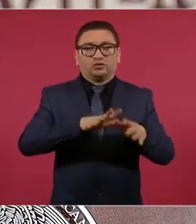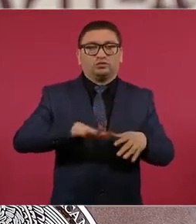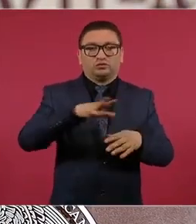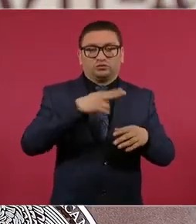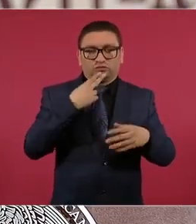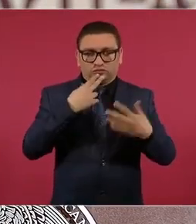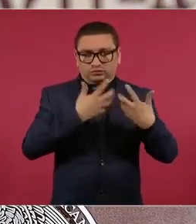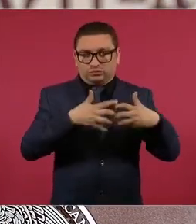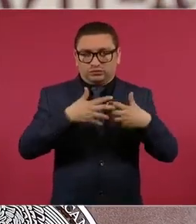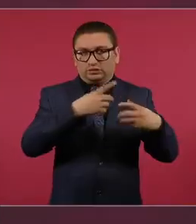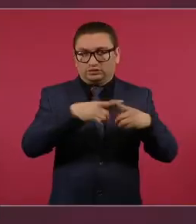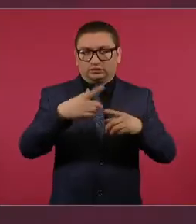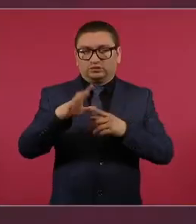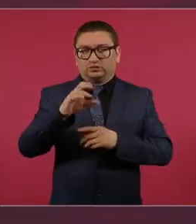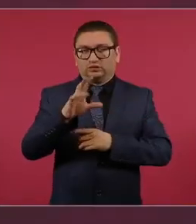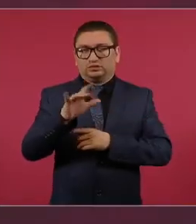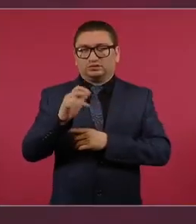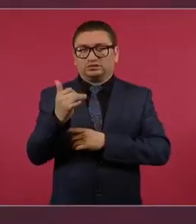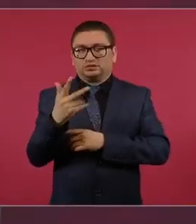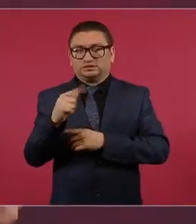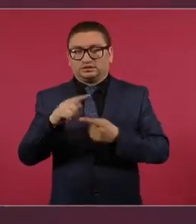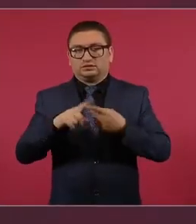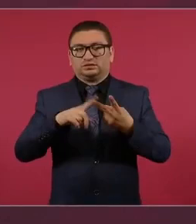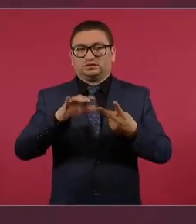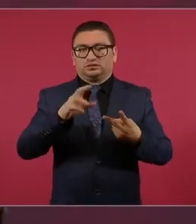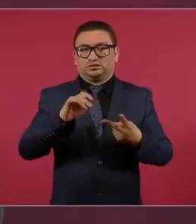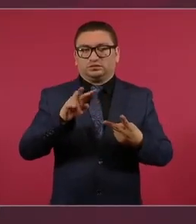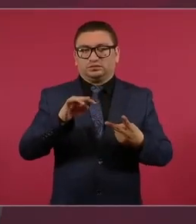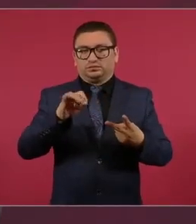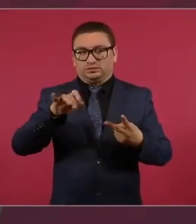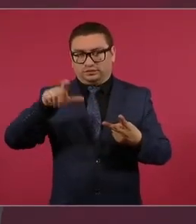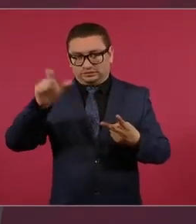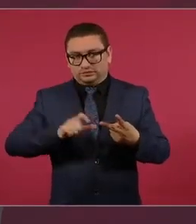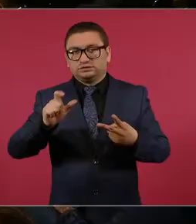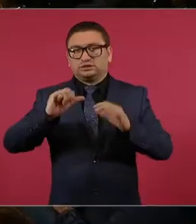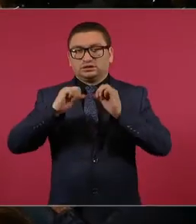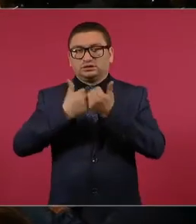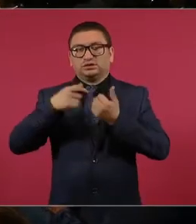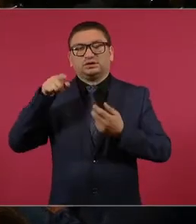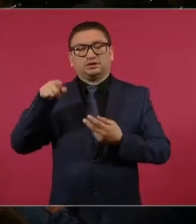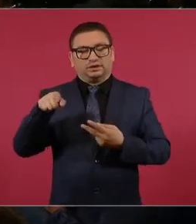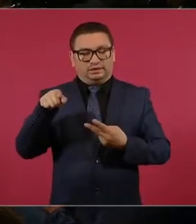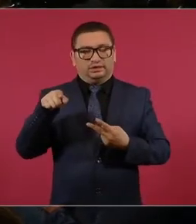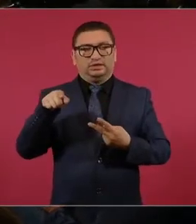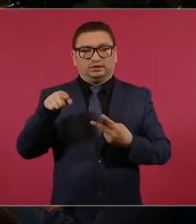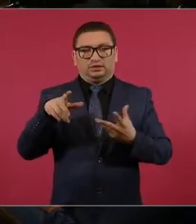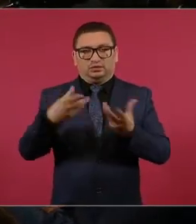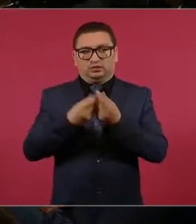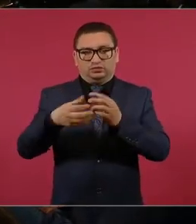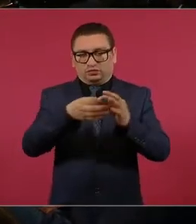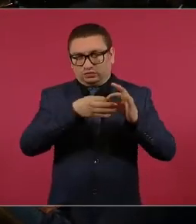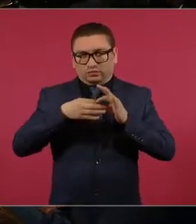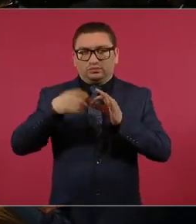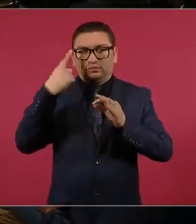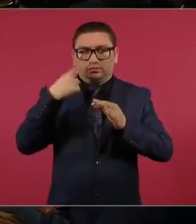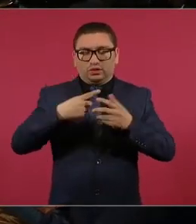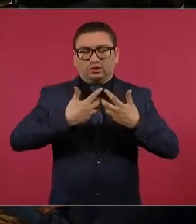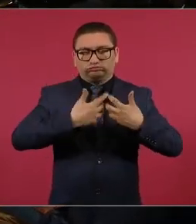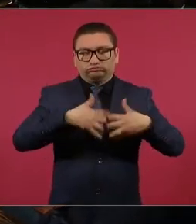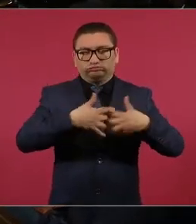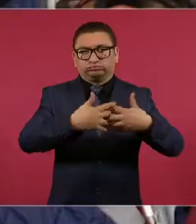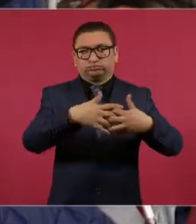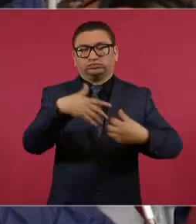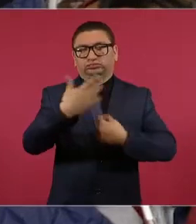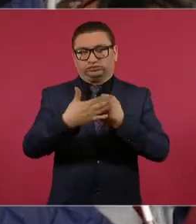ha trabajado mucho con con asi y con avimex que es la eh la asociación que se que se conformó para producir la